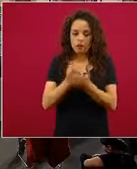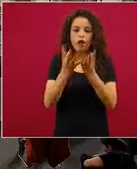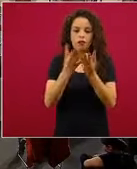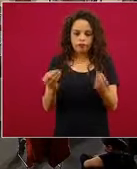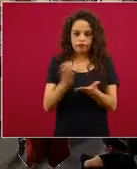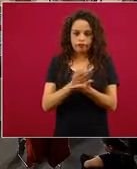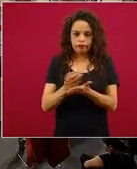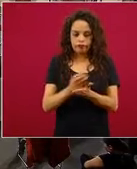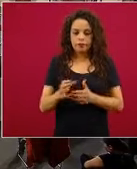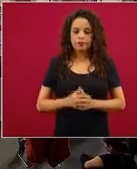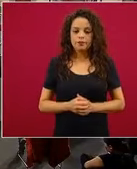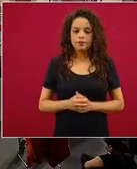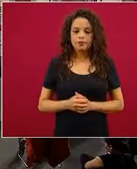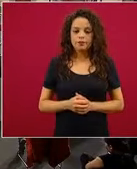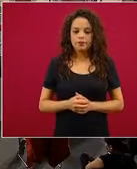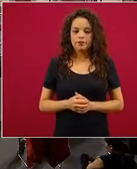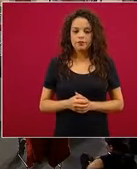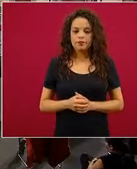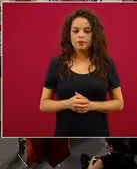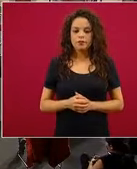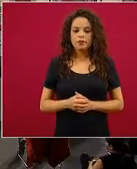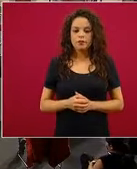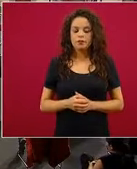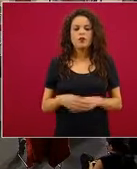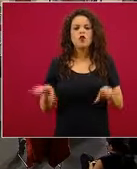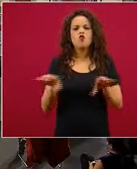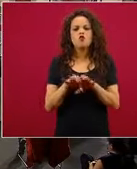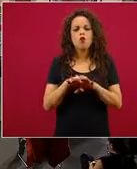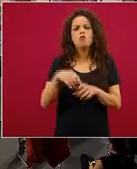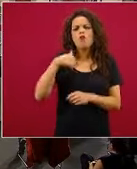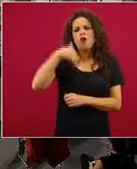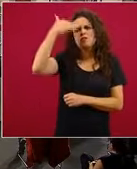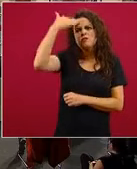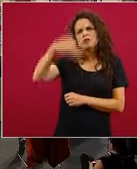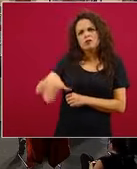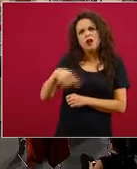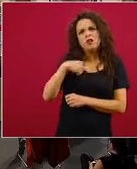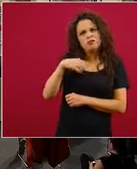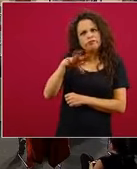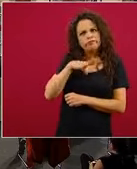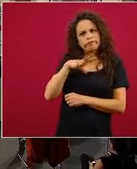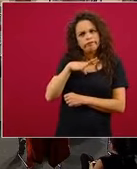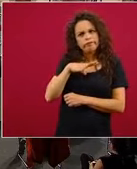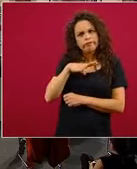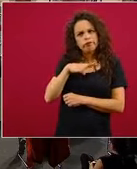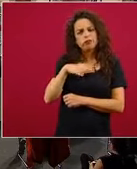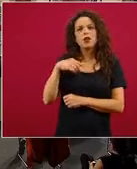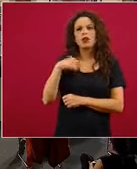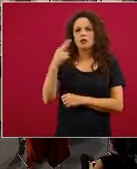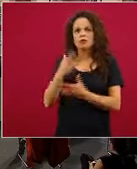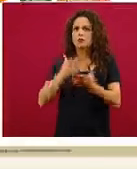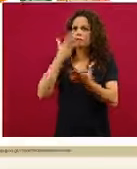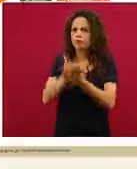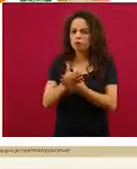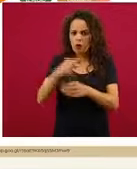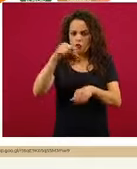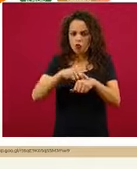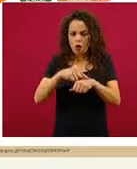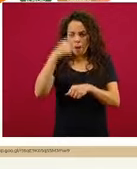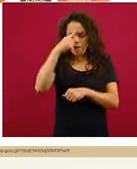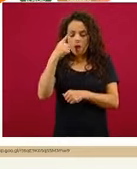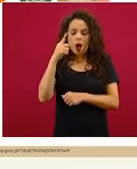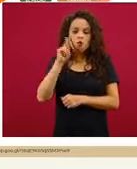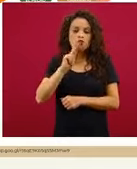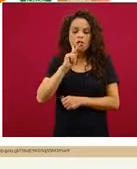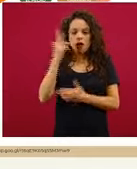Ahora, ¿cuáles son las manifestaciones de la tuberculosis? ¿Yo cómo puedo saber si tengo que ir al médico a que me haga una prueba